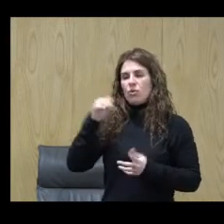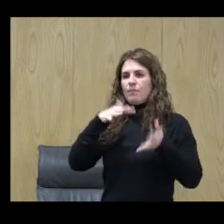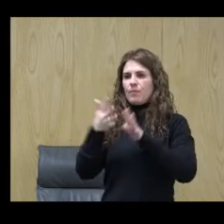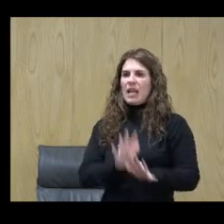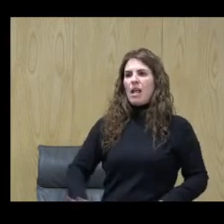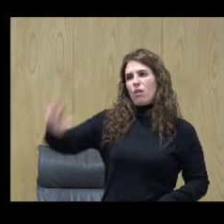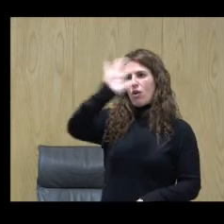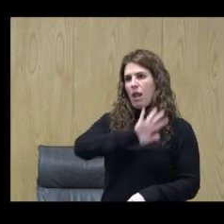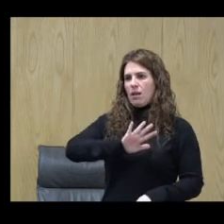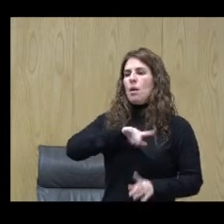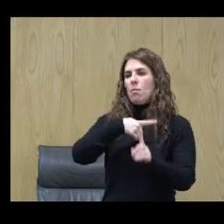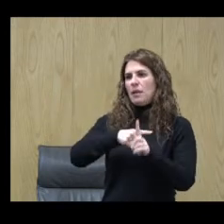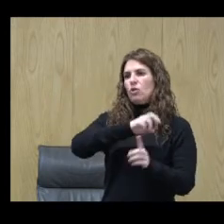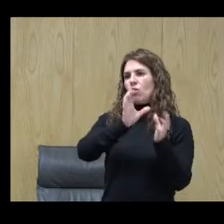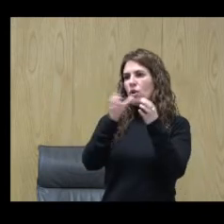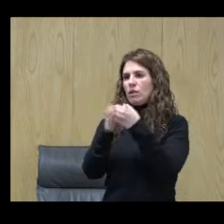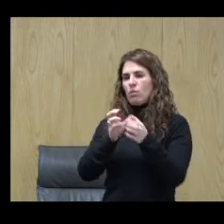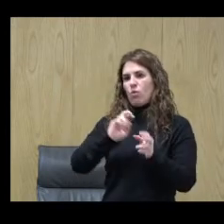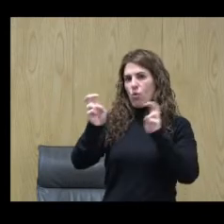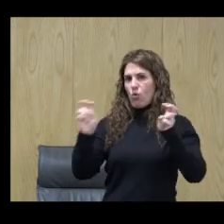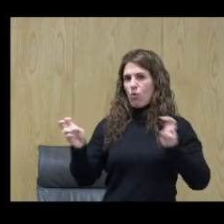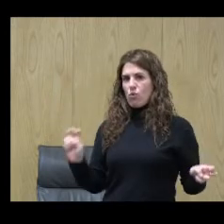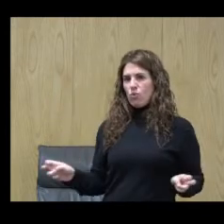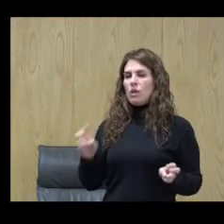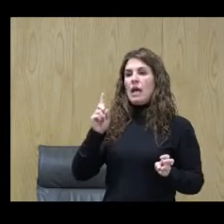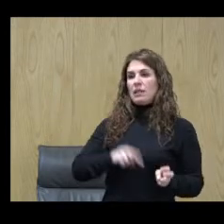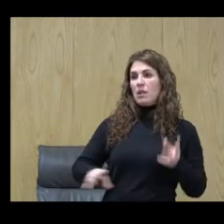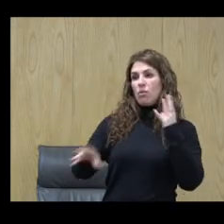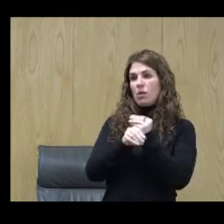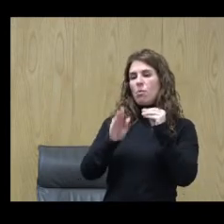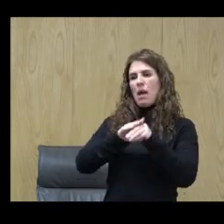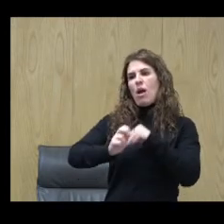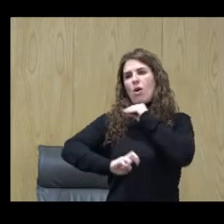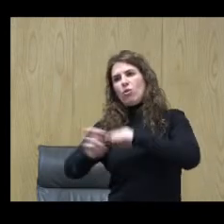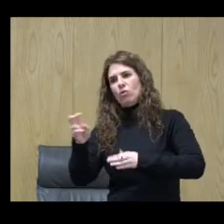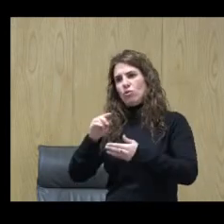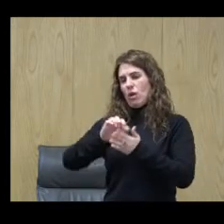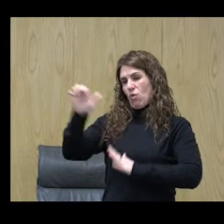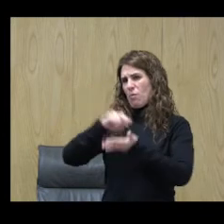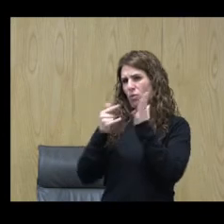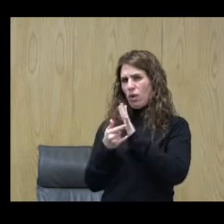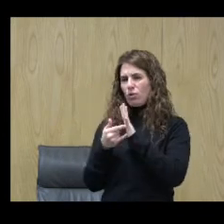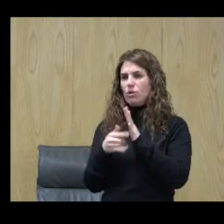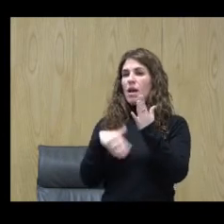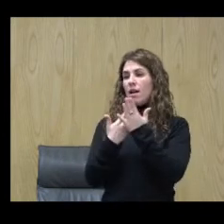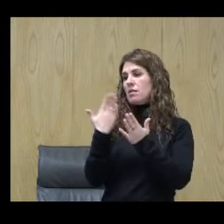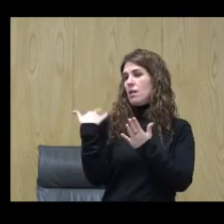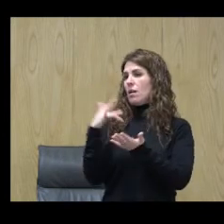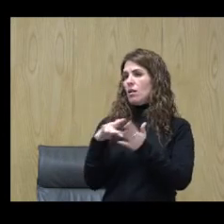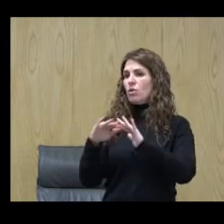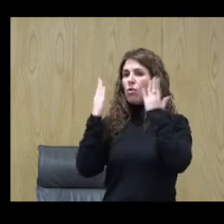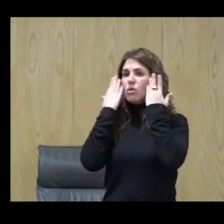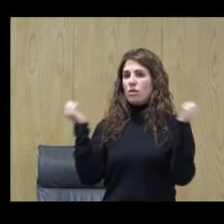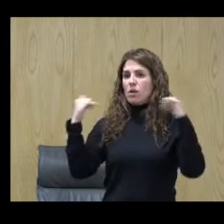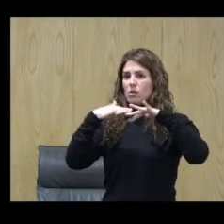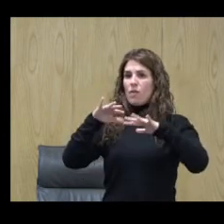incluso con otros colectivos, y puede complementarse con otros proyectos europeos, porque ya incluso en el Congreso de Cáceres